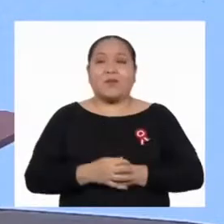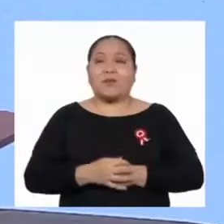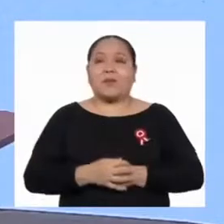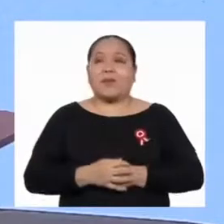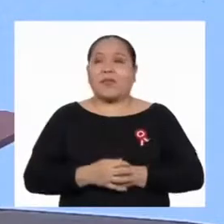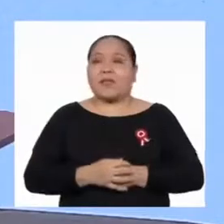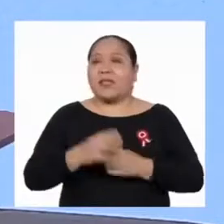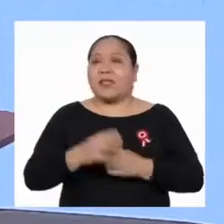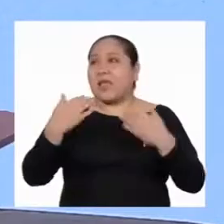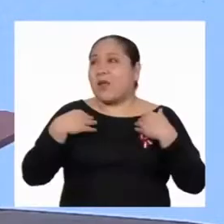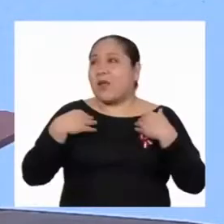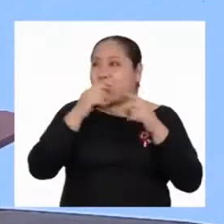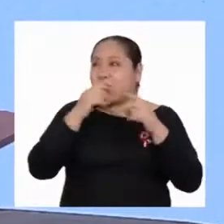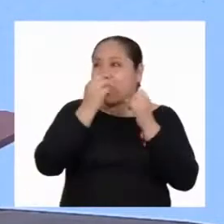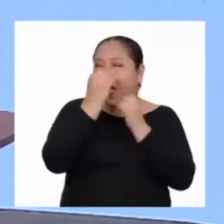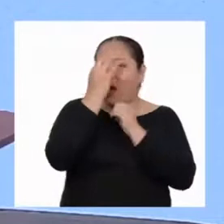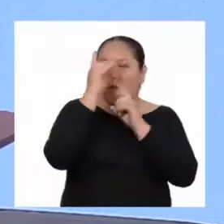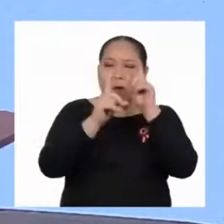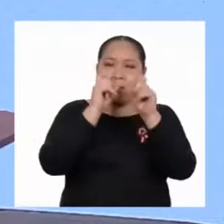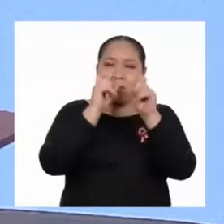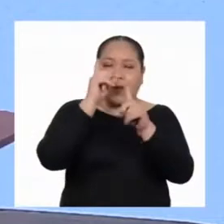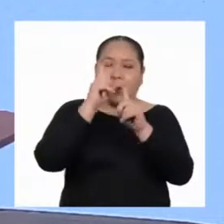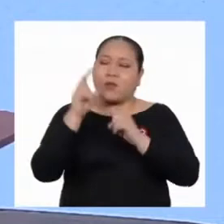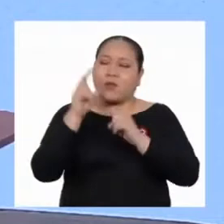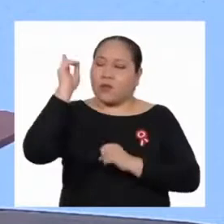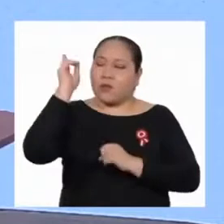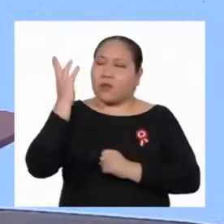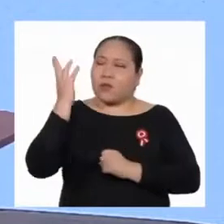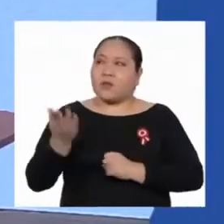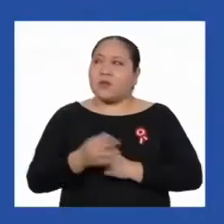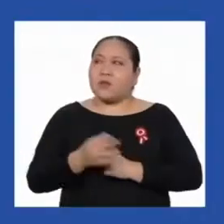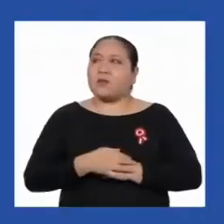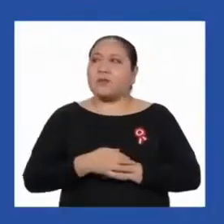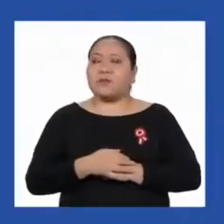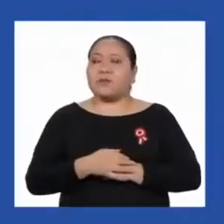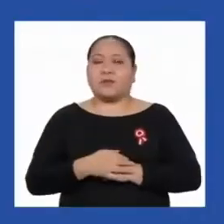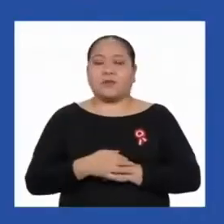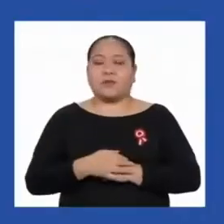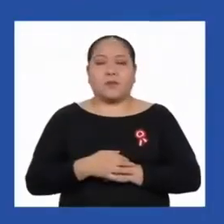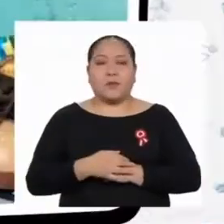Tenemos algunas preguntas, profesora Felicitas.